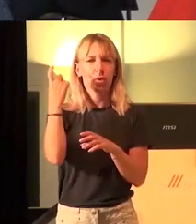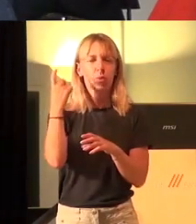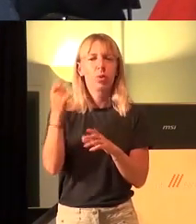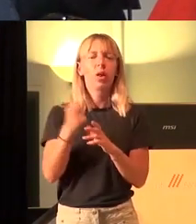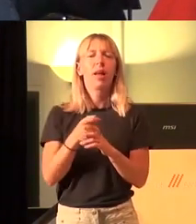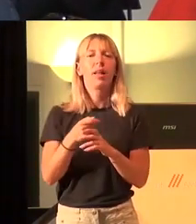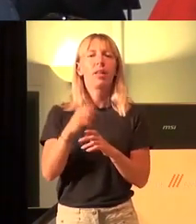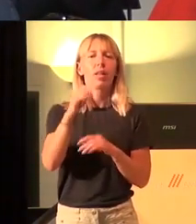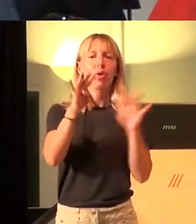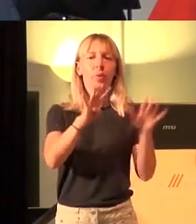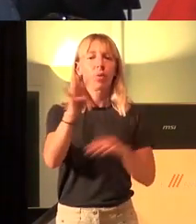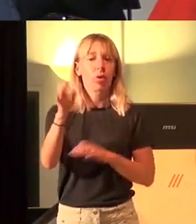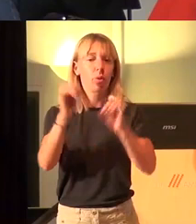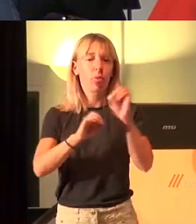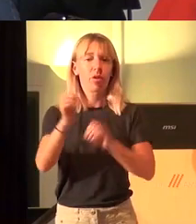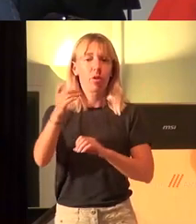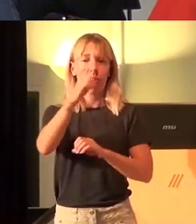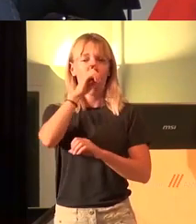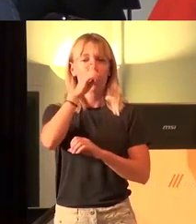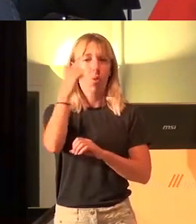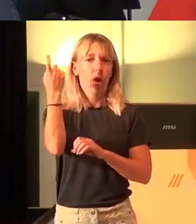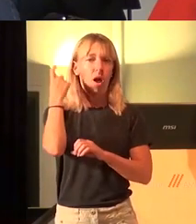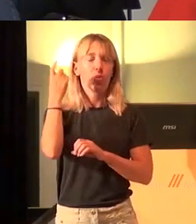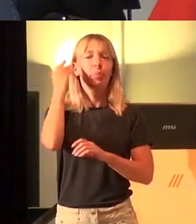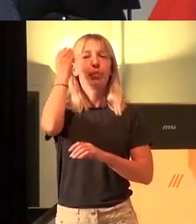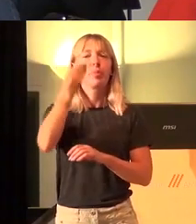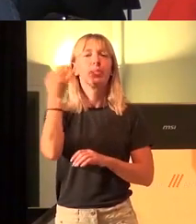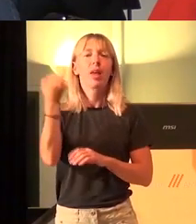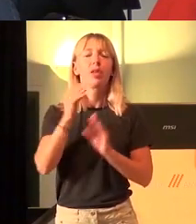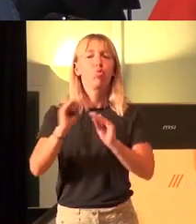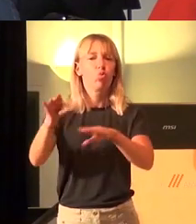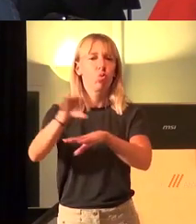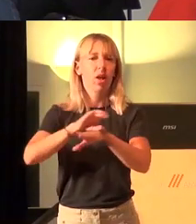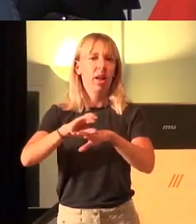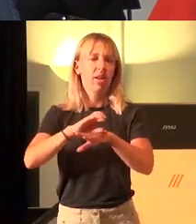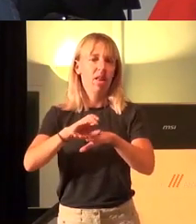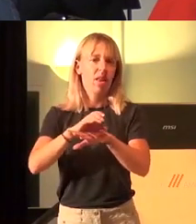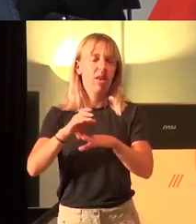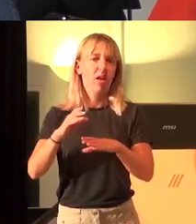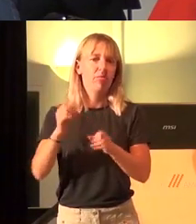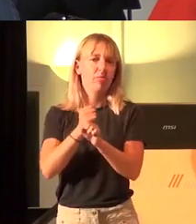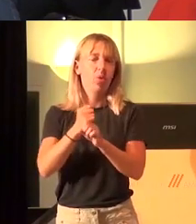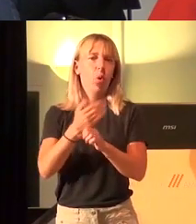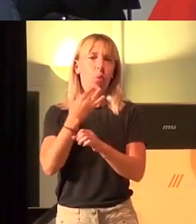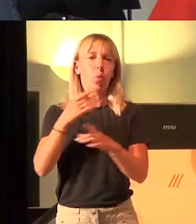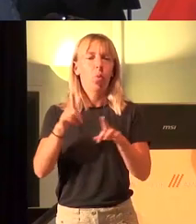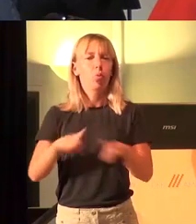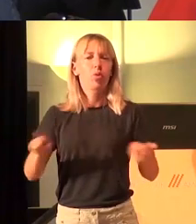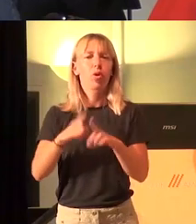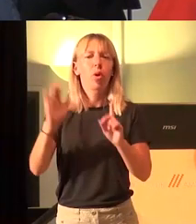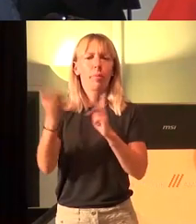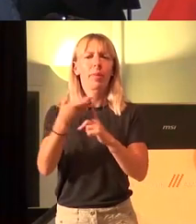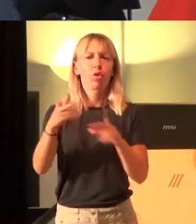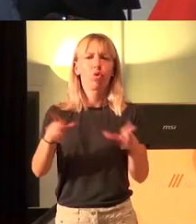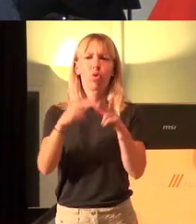El 94% de los antiguos alumnos consideran que en su carrera como músico están teniendo un impacto social